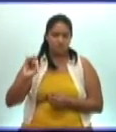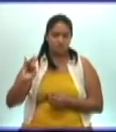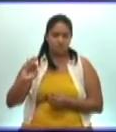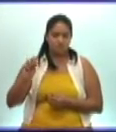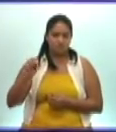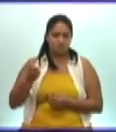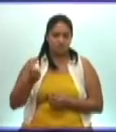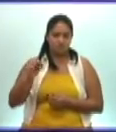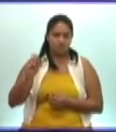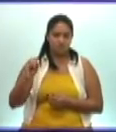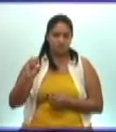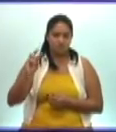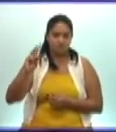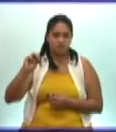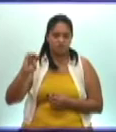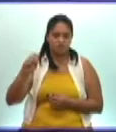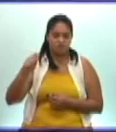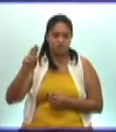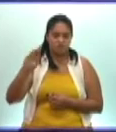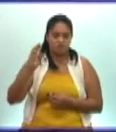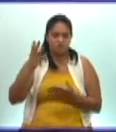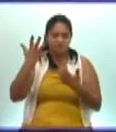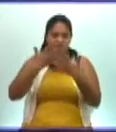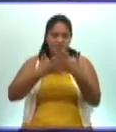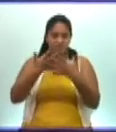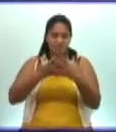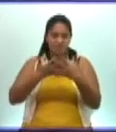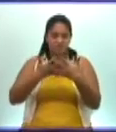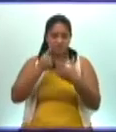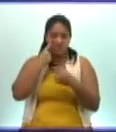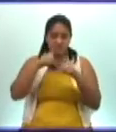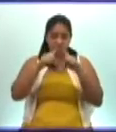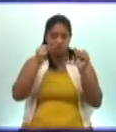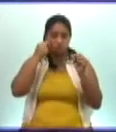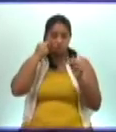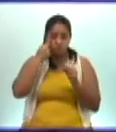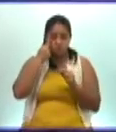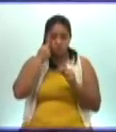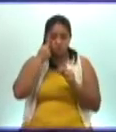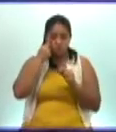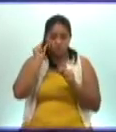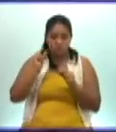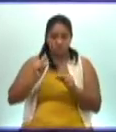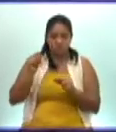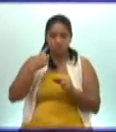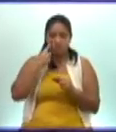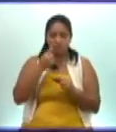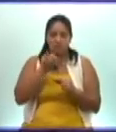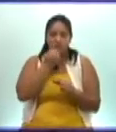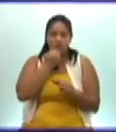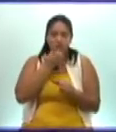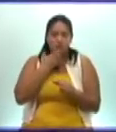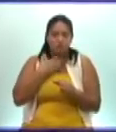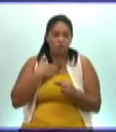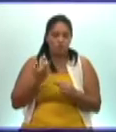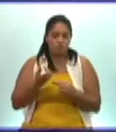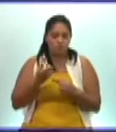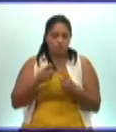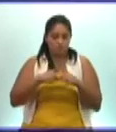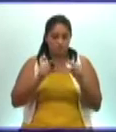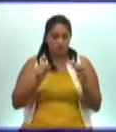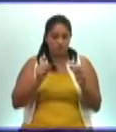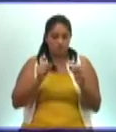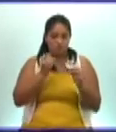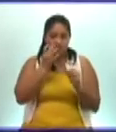se reflejan y nuestro ojo interpreta esto como una hoja verde. Nuestros ojos ven la hoja de color verde, pero no nos pueden decir nada acerca de cómo la